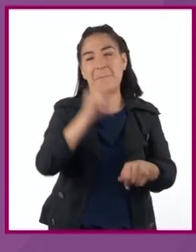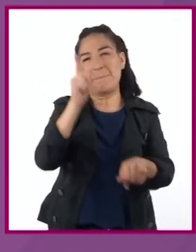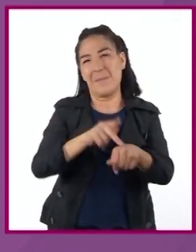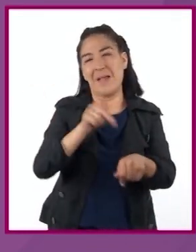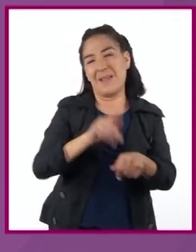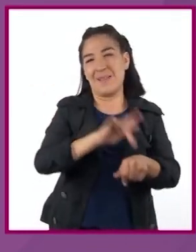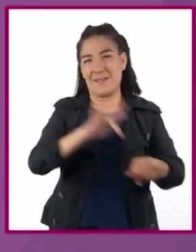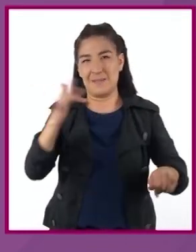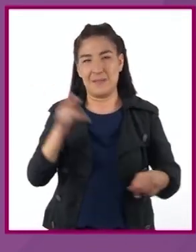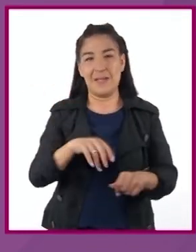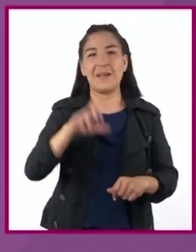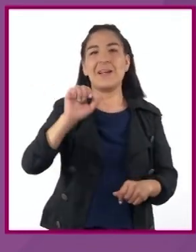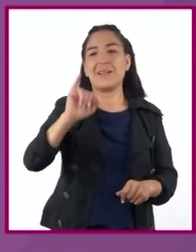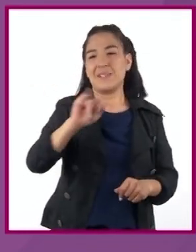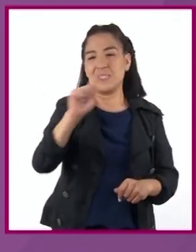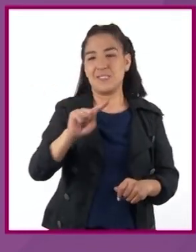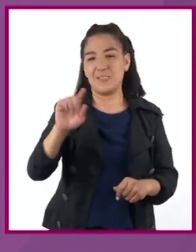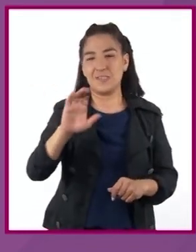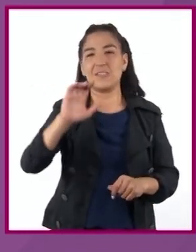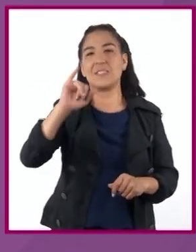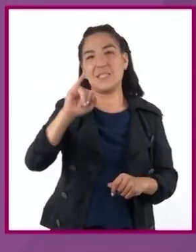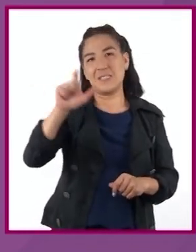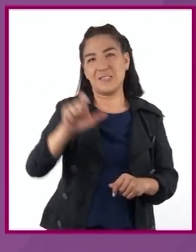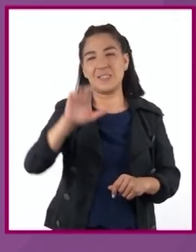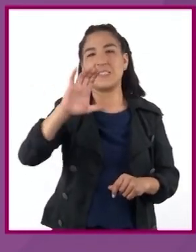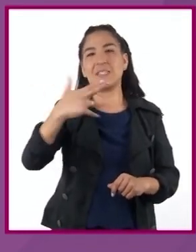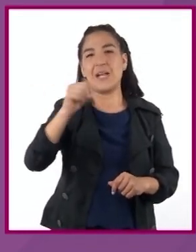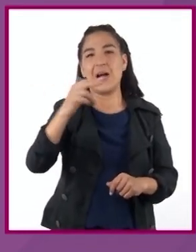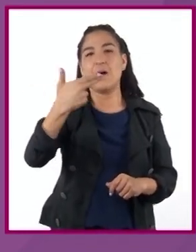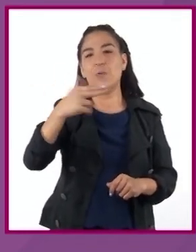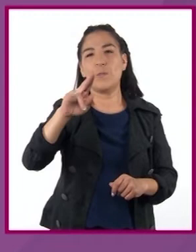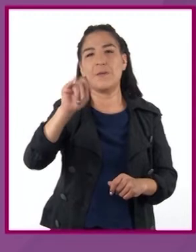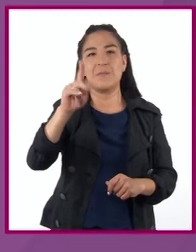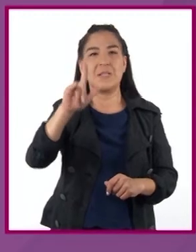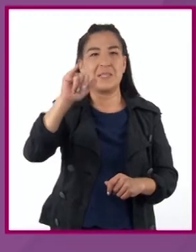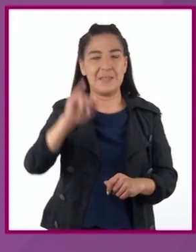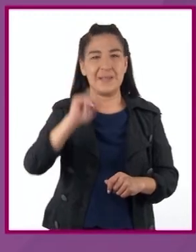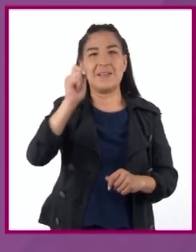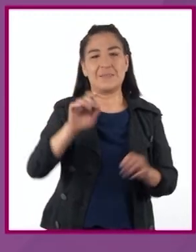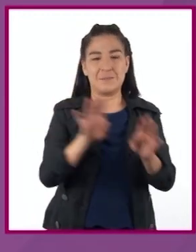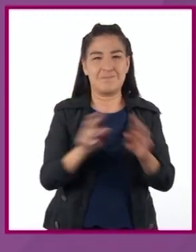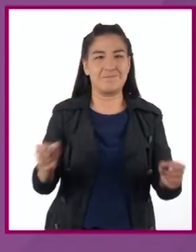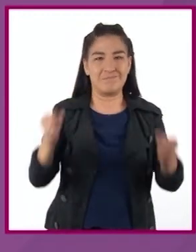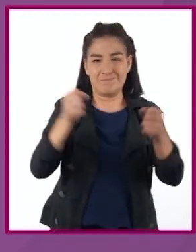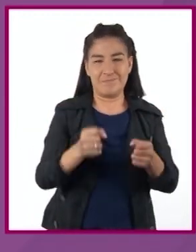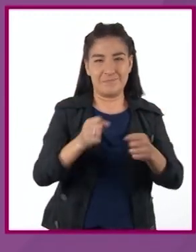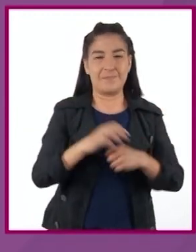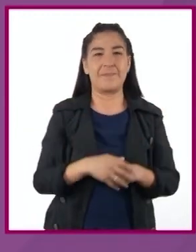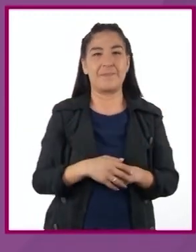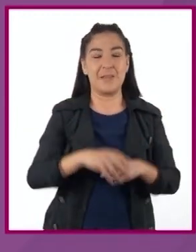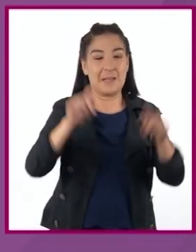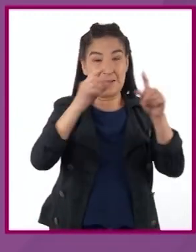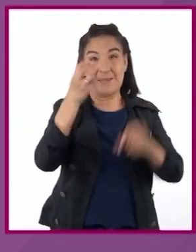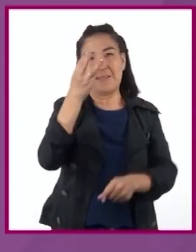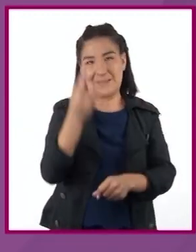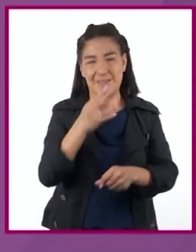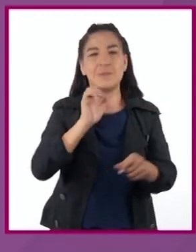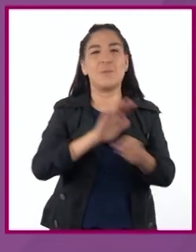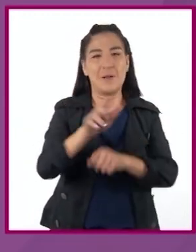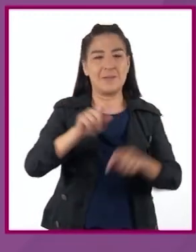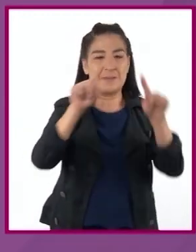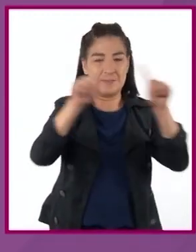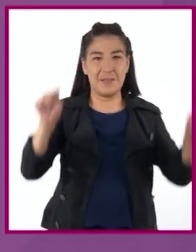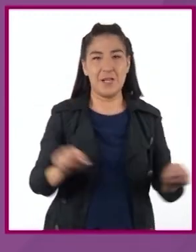del ichcahuipili, que era un escudo con 2 manijas. 3. La escritura jeroglífica, las